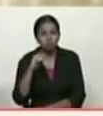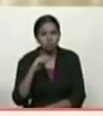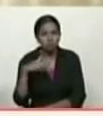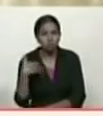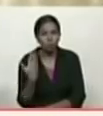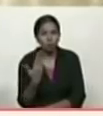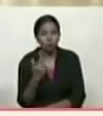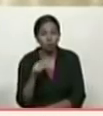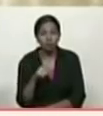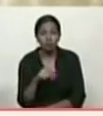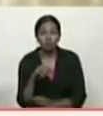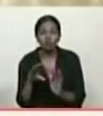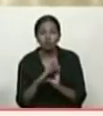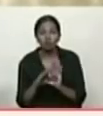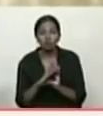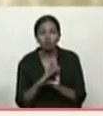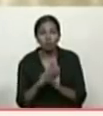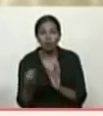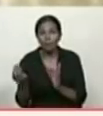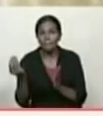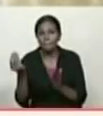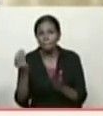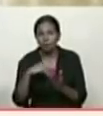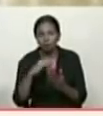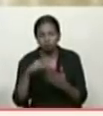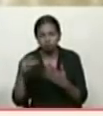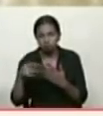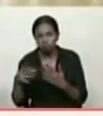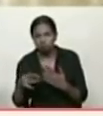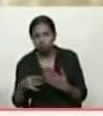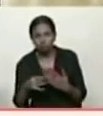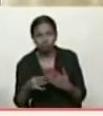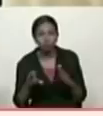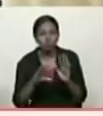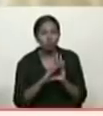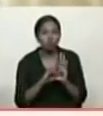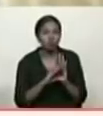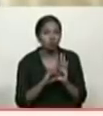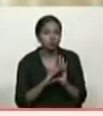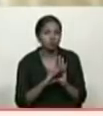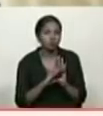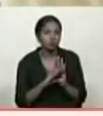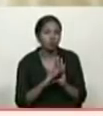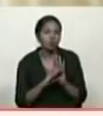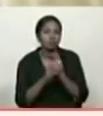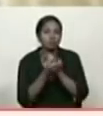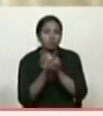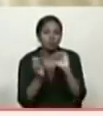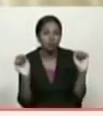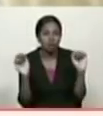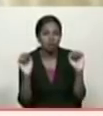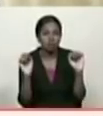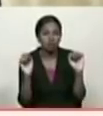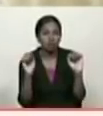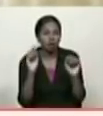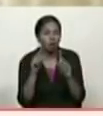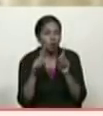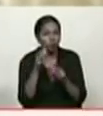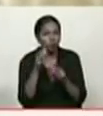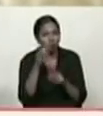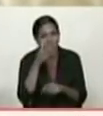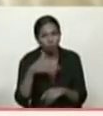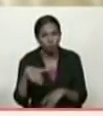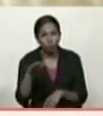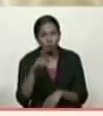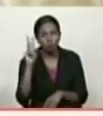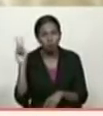esta constitución, Lucía, hay mil opciones. Una constitución democrática que contempla consultas al pueblo venezolano de distinto tipo, que